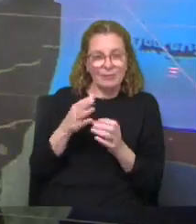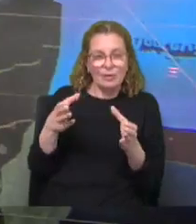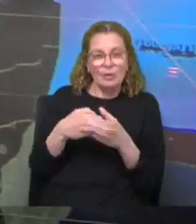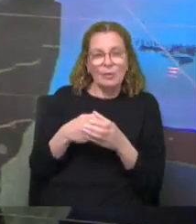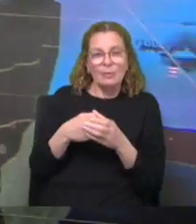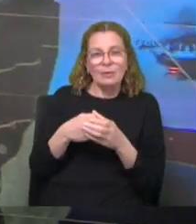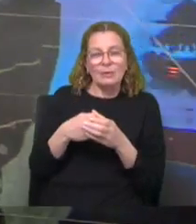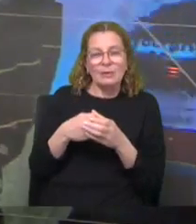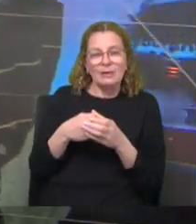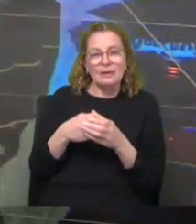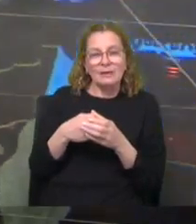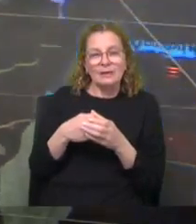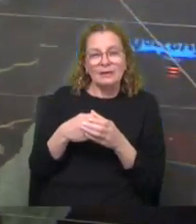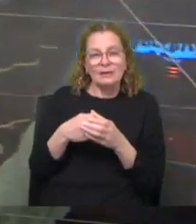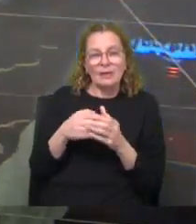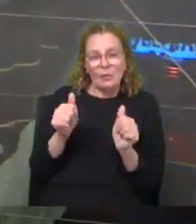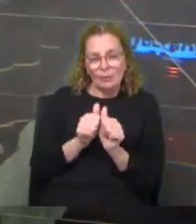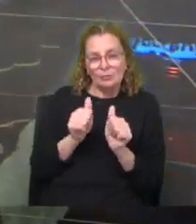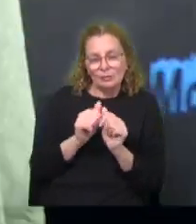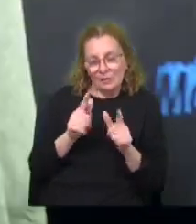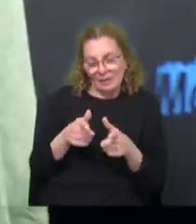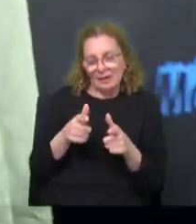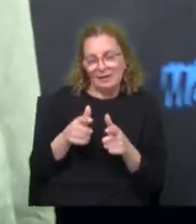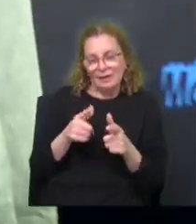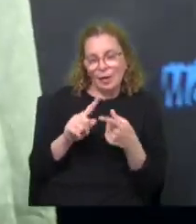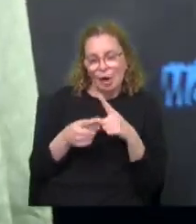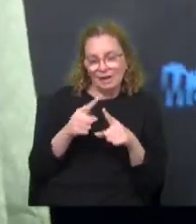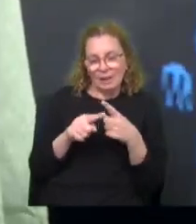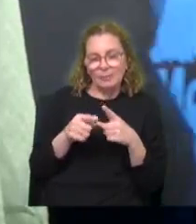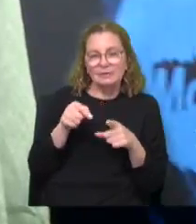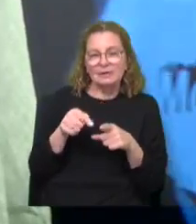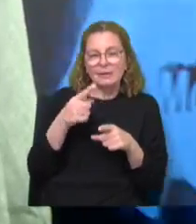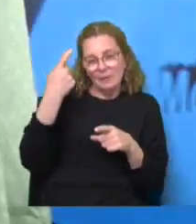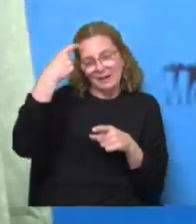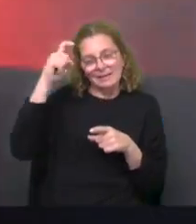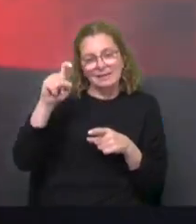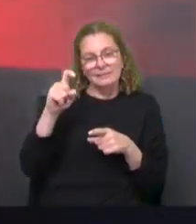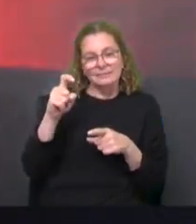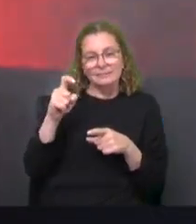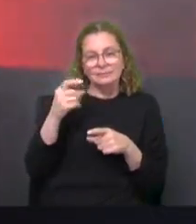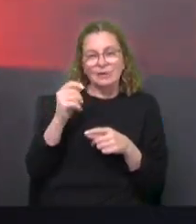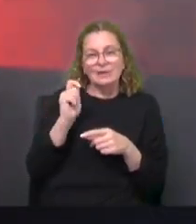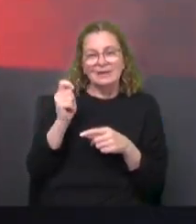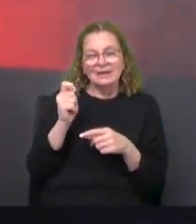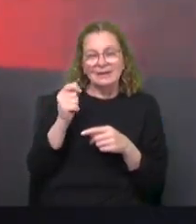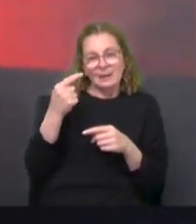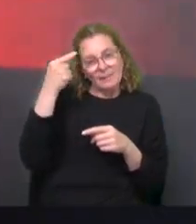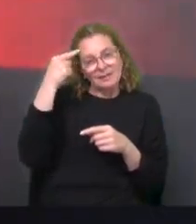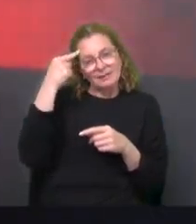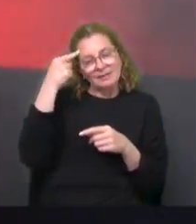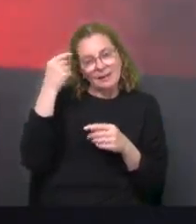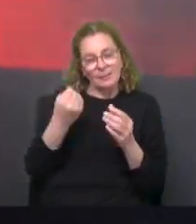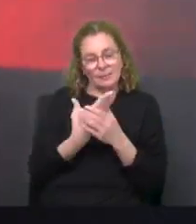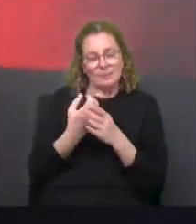llama Petito Orquesta. Claro, y ahí nos conectamos. Y fue la idea de, uy, ¿con quién? Y empecé a pensar y me surgieron